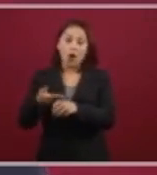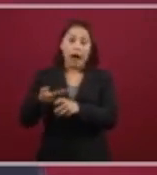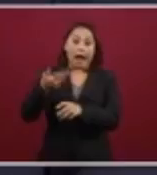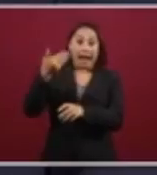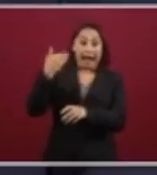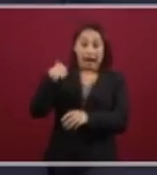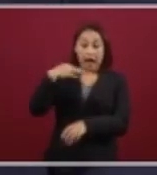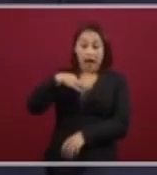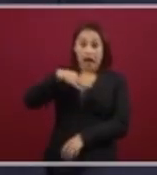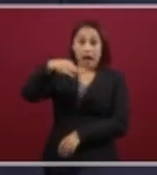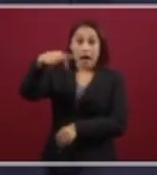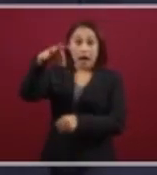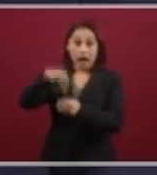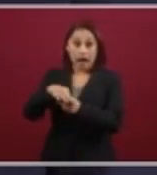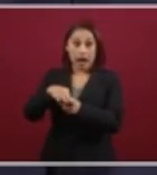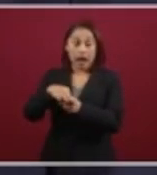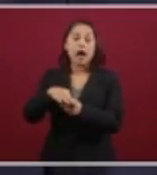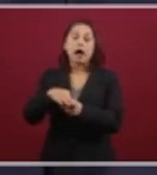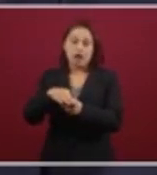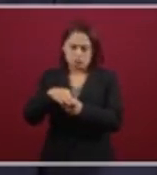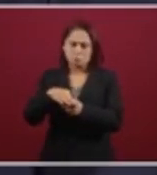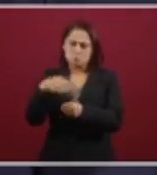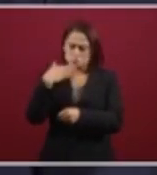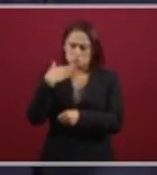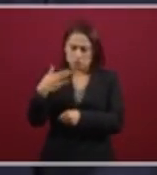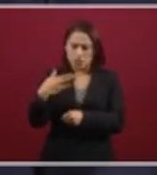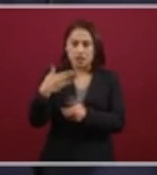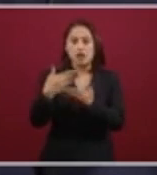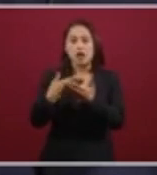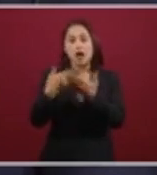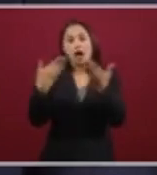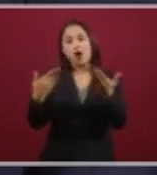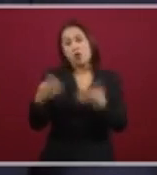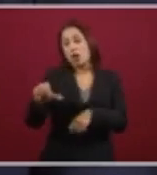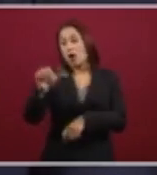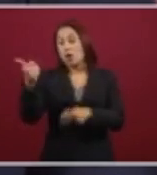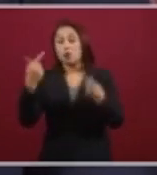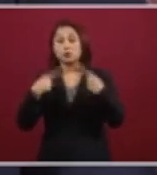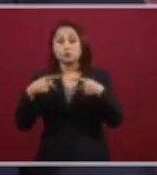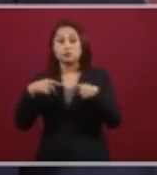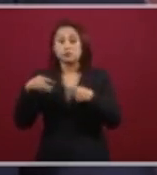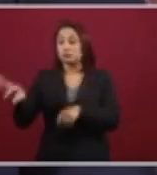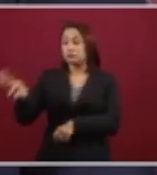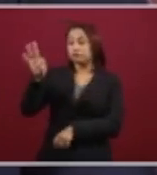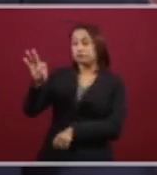están quienes no votaron por nosotros y quienes no votaron,